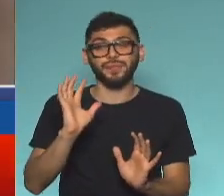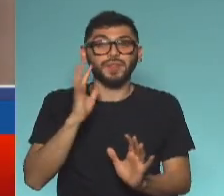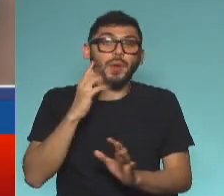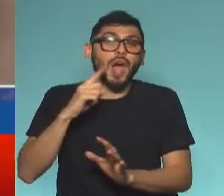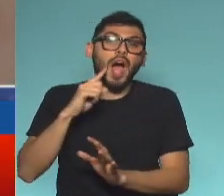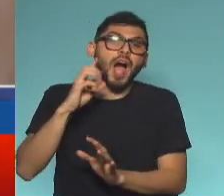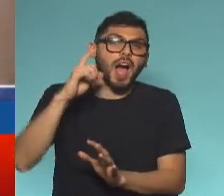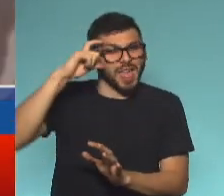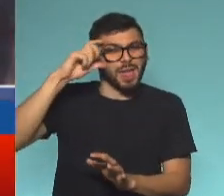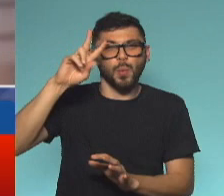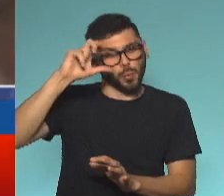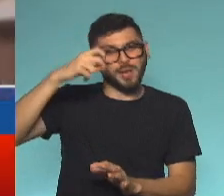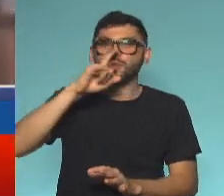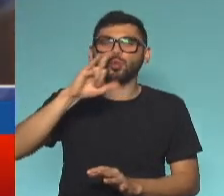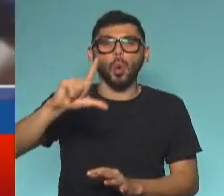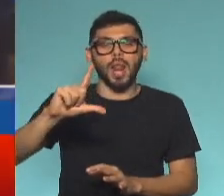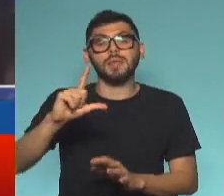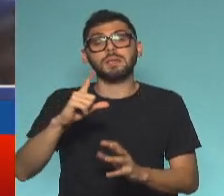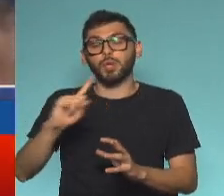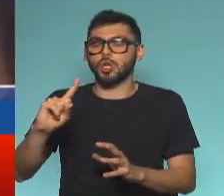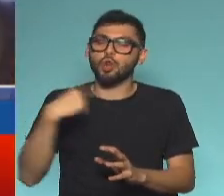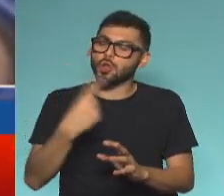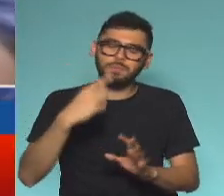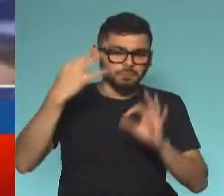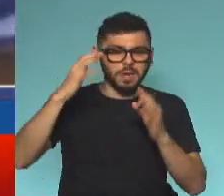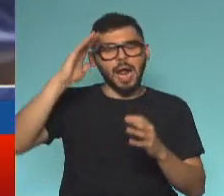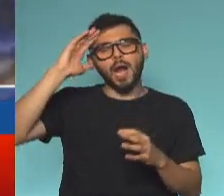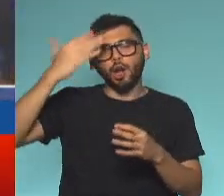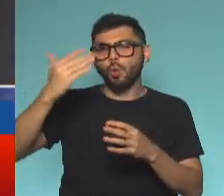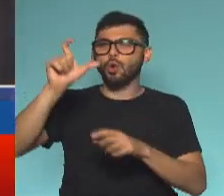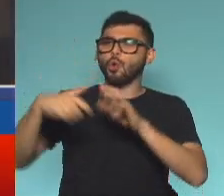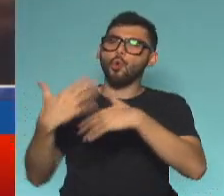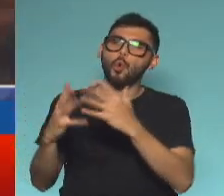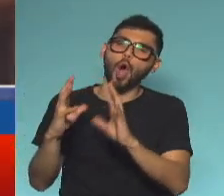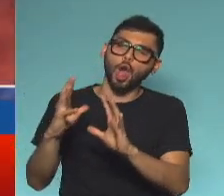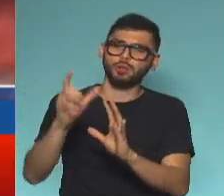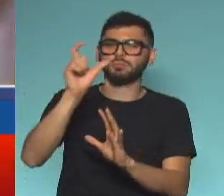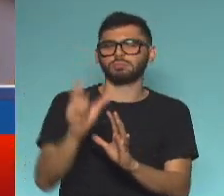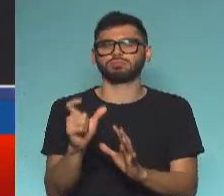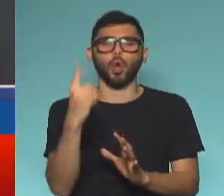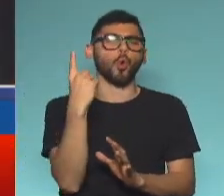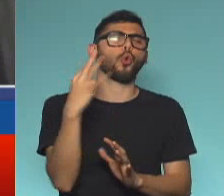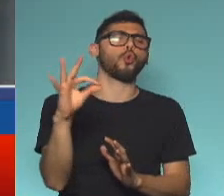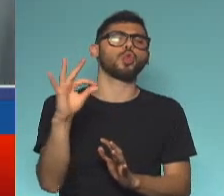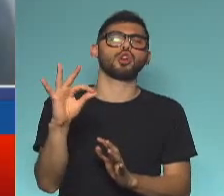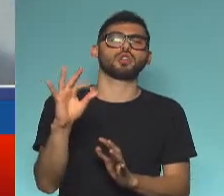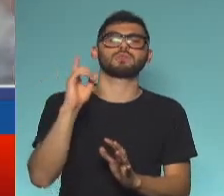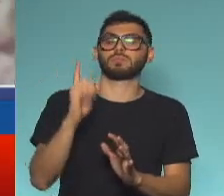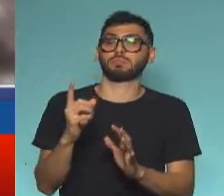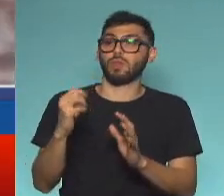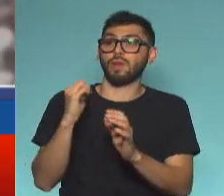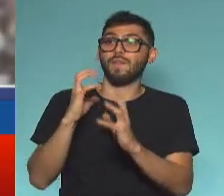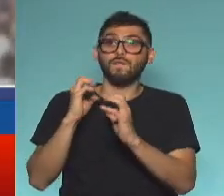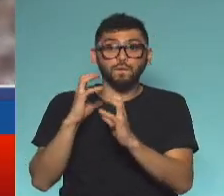más con aquellos recuerdos, con el futbolista, con el personaje único y con el mejor de la historia